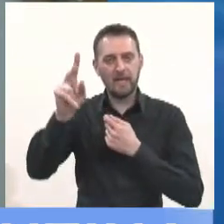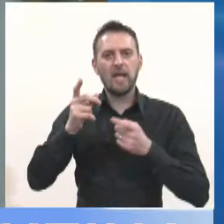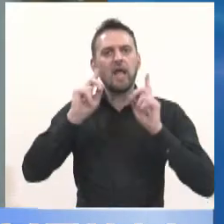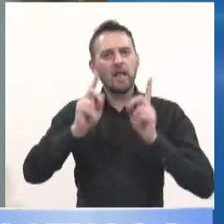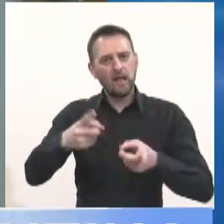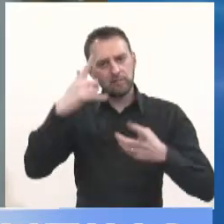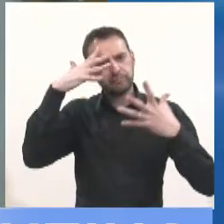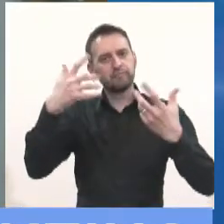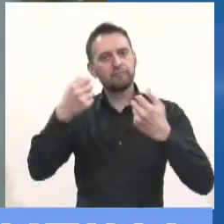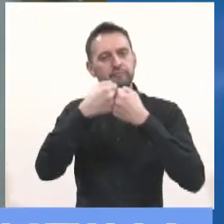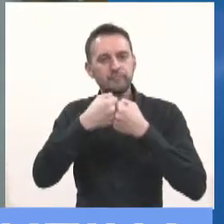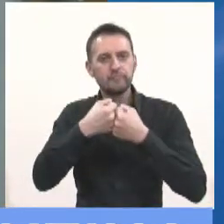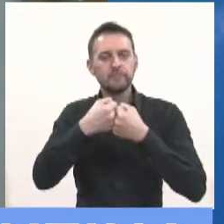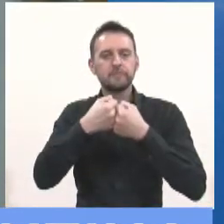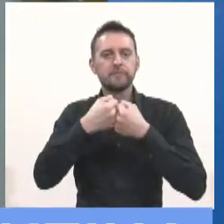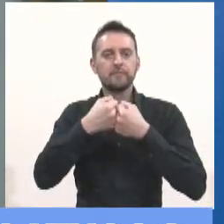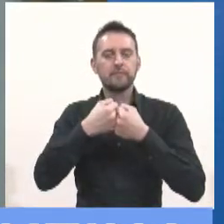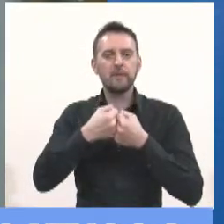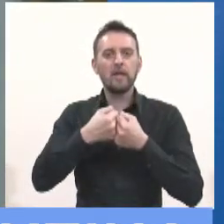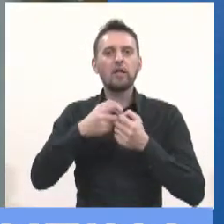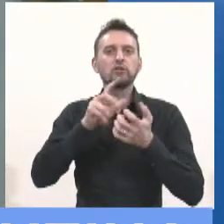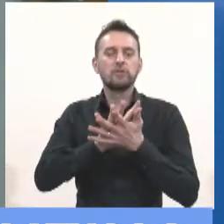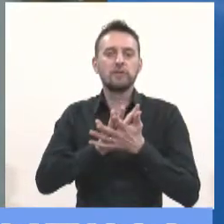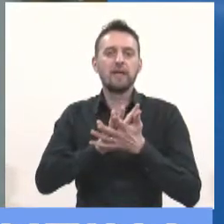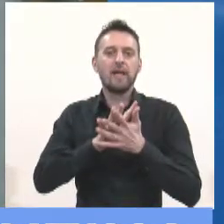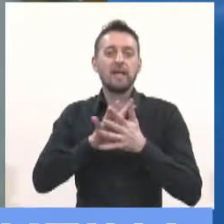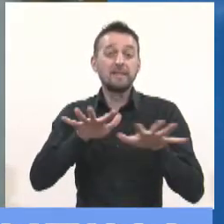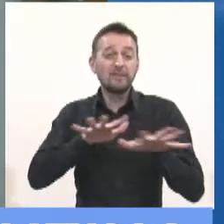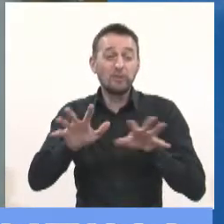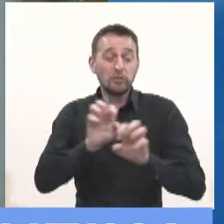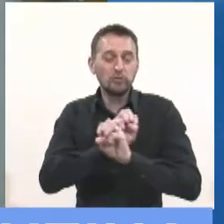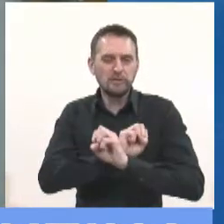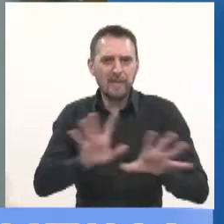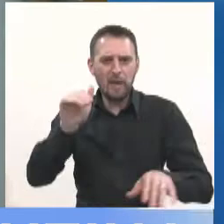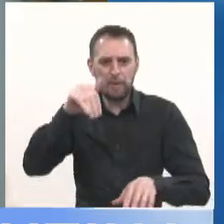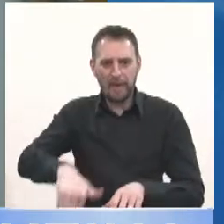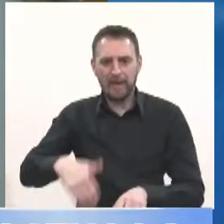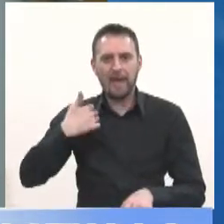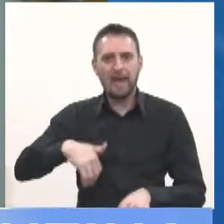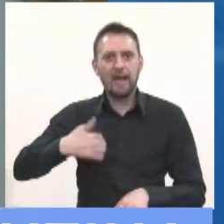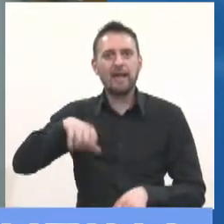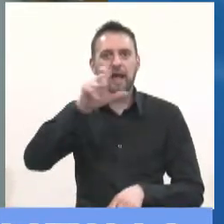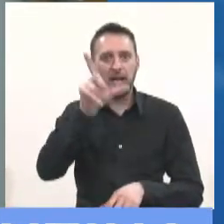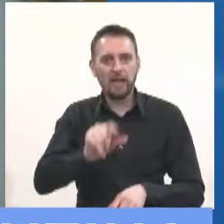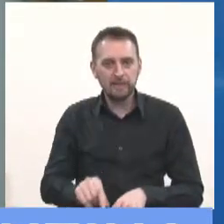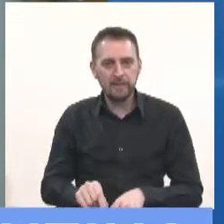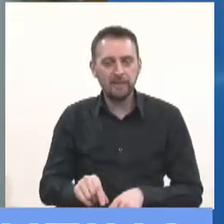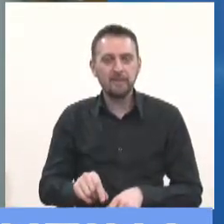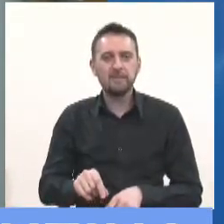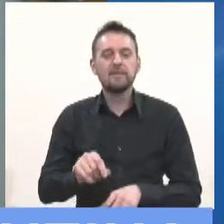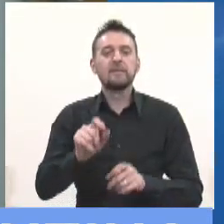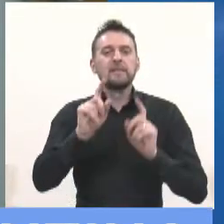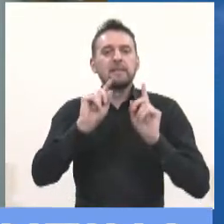coincidíamos y alertábamos sobre la gravedad que tenía la Argentina por delante y